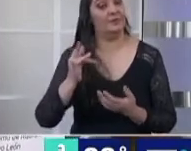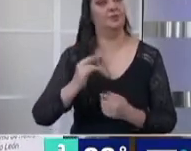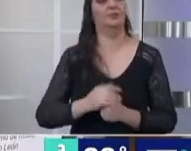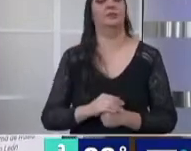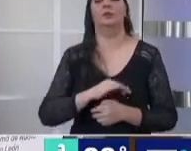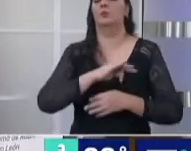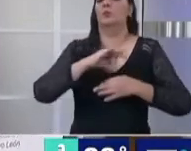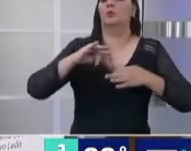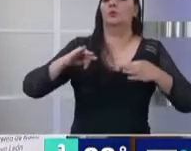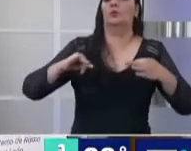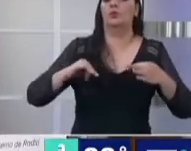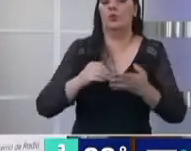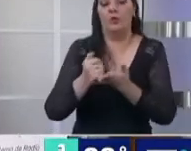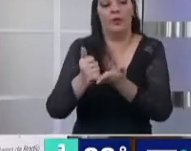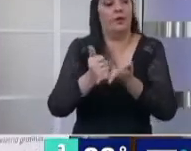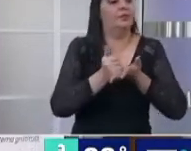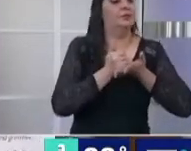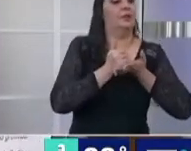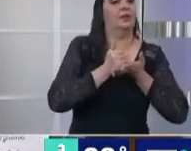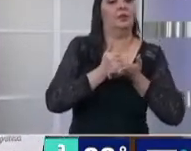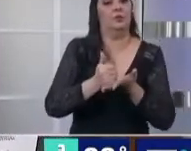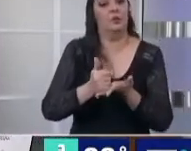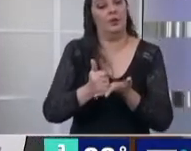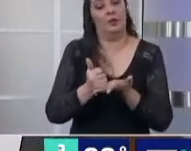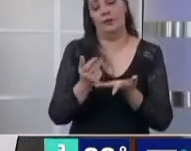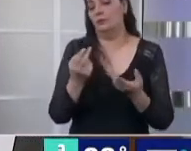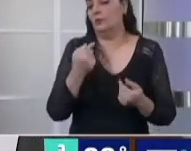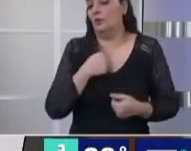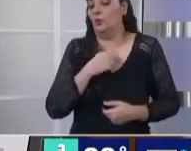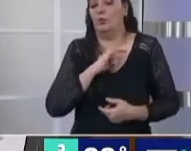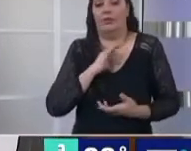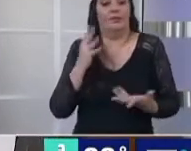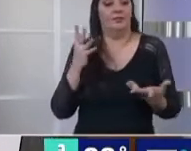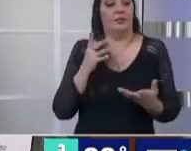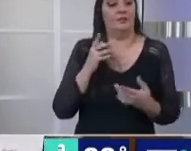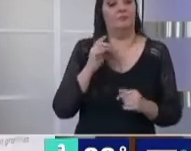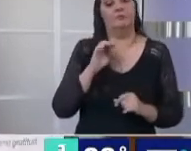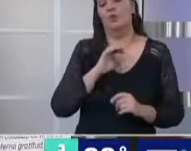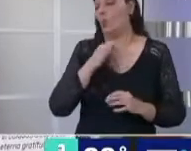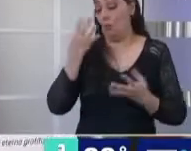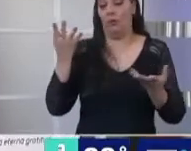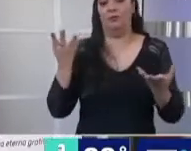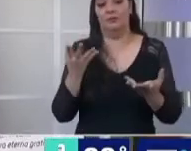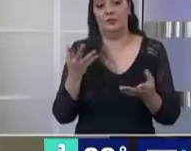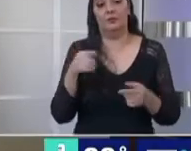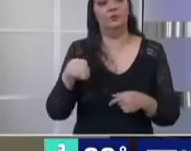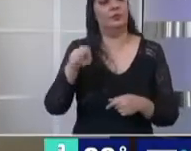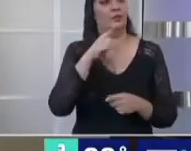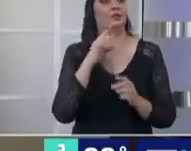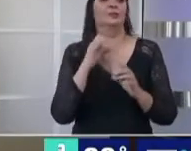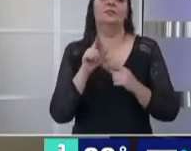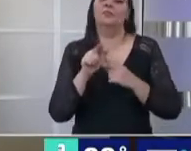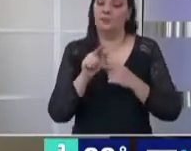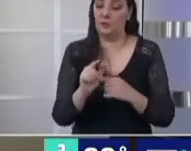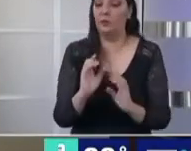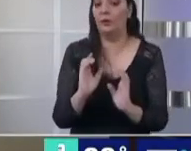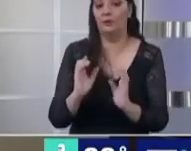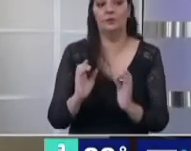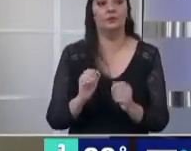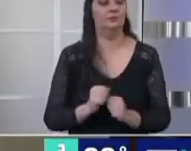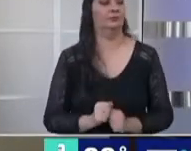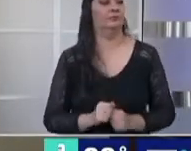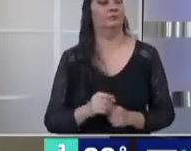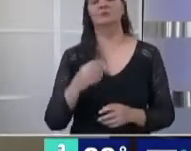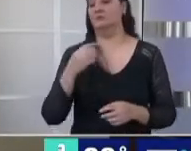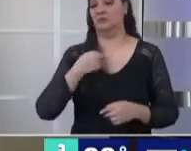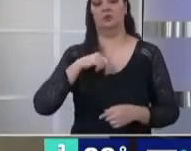por toda la ayuda. Estoy para servirles. Síganse cuidando mucho y sigan cuidando a su familia. Cuente con nosotros, ¿verdad que sí, muchachos?